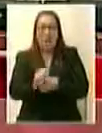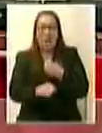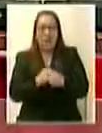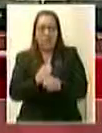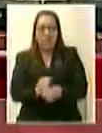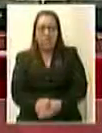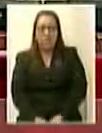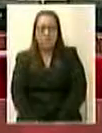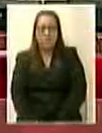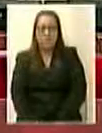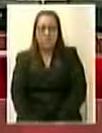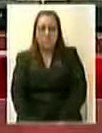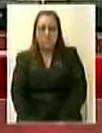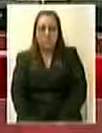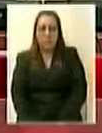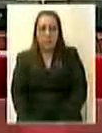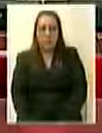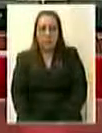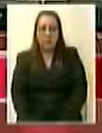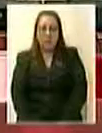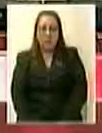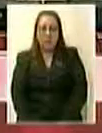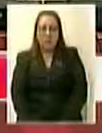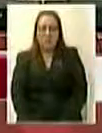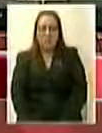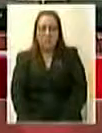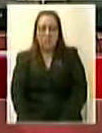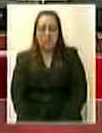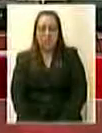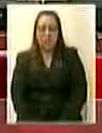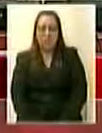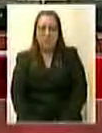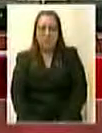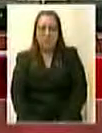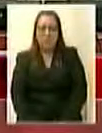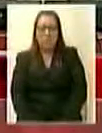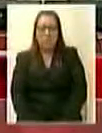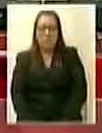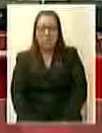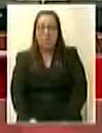año. ¿Cuánto invertimos en cambio en alimentación saludable?